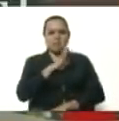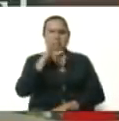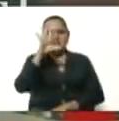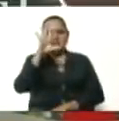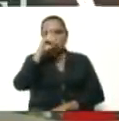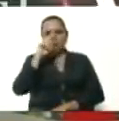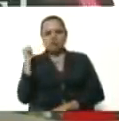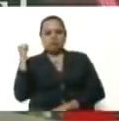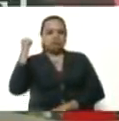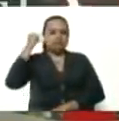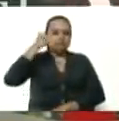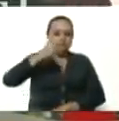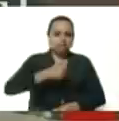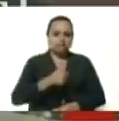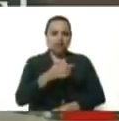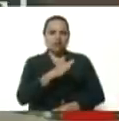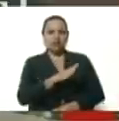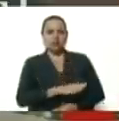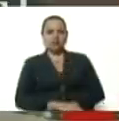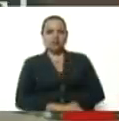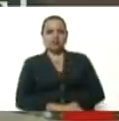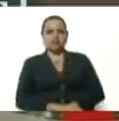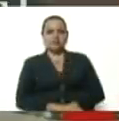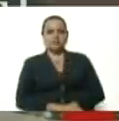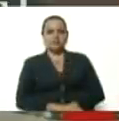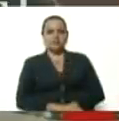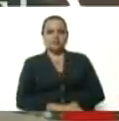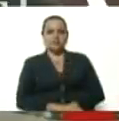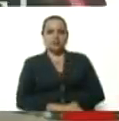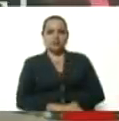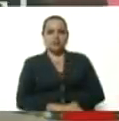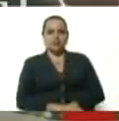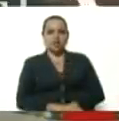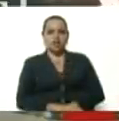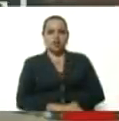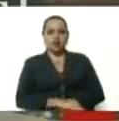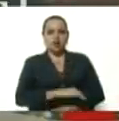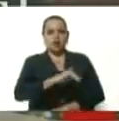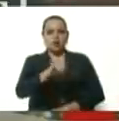5 años, donde Julio Borges,